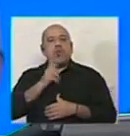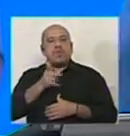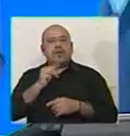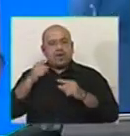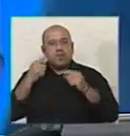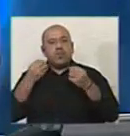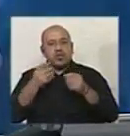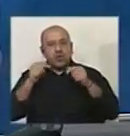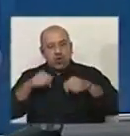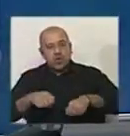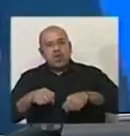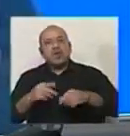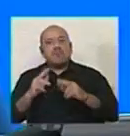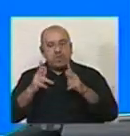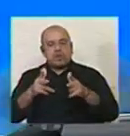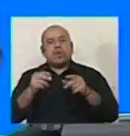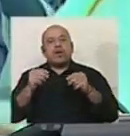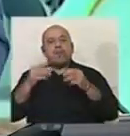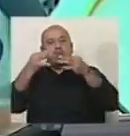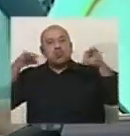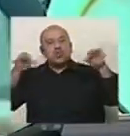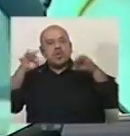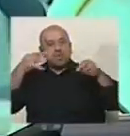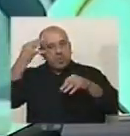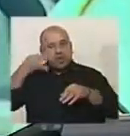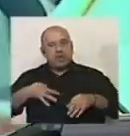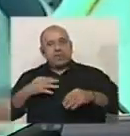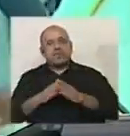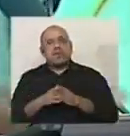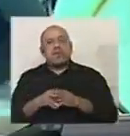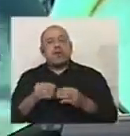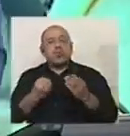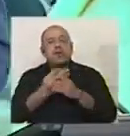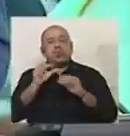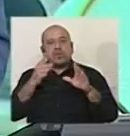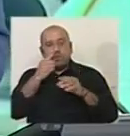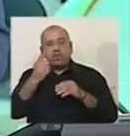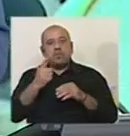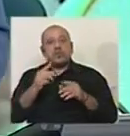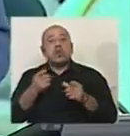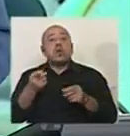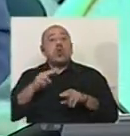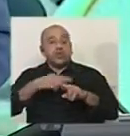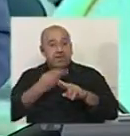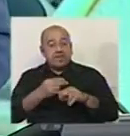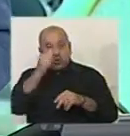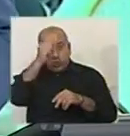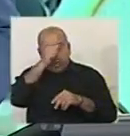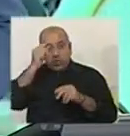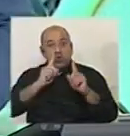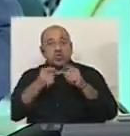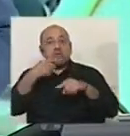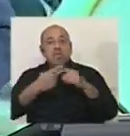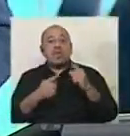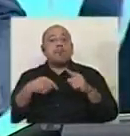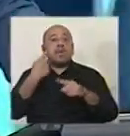hoy decidimos cerrar con esta música este nuevo programa de 7.000 millones. La repetición el domingo 11:30, como siempre. A partir de